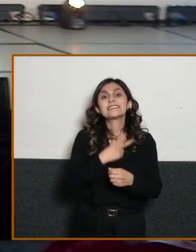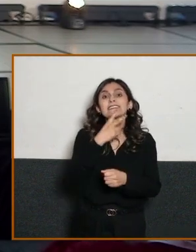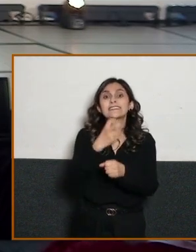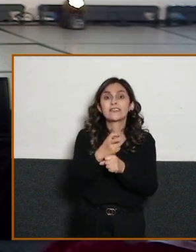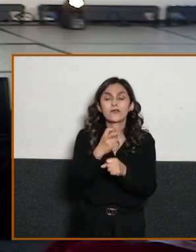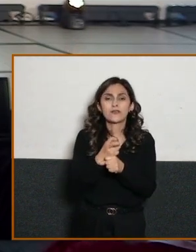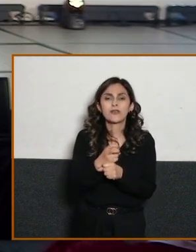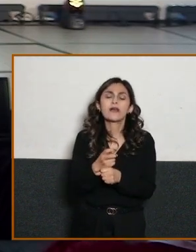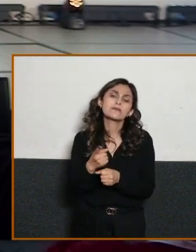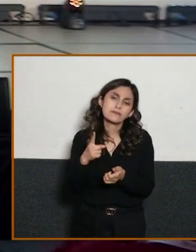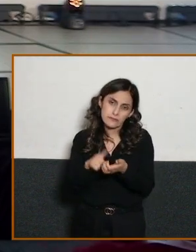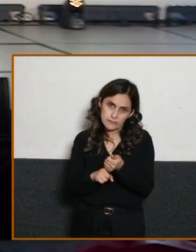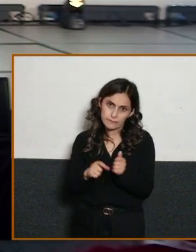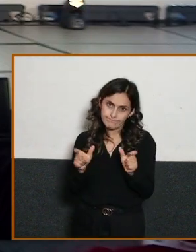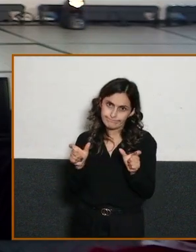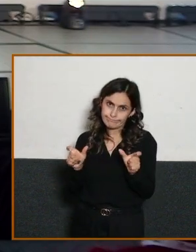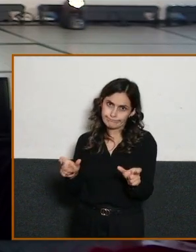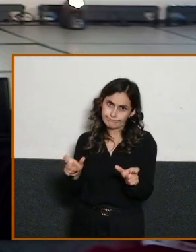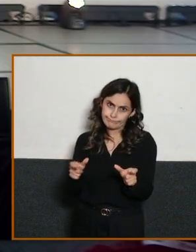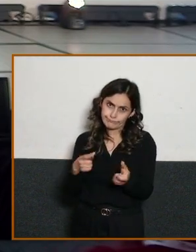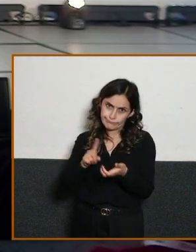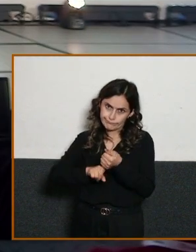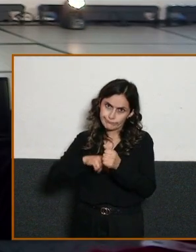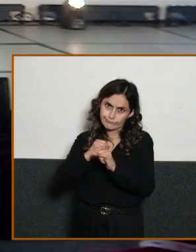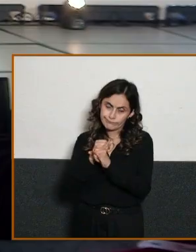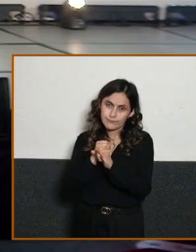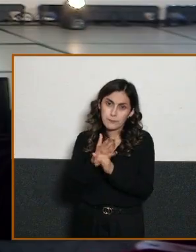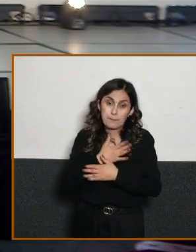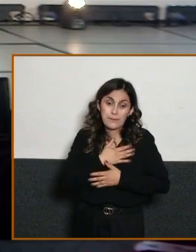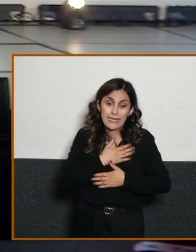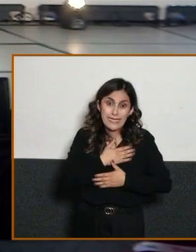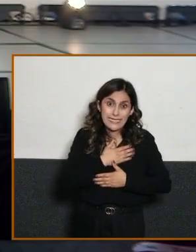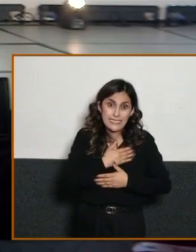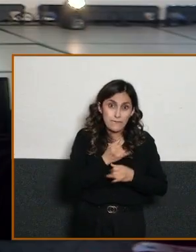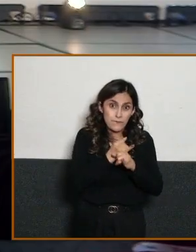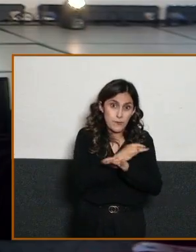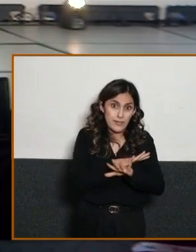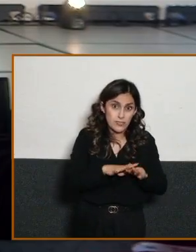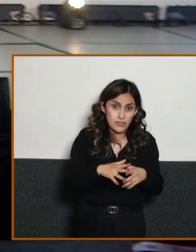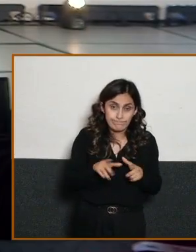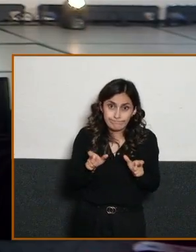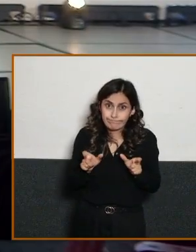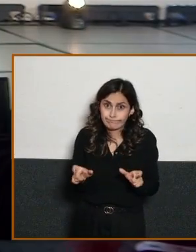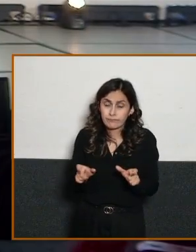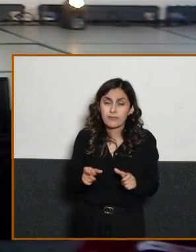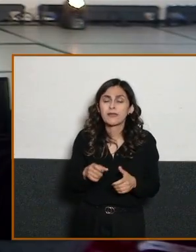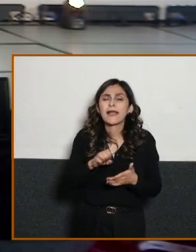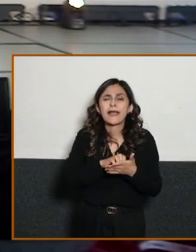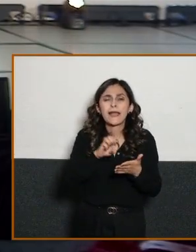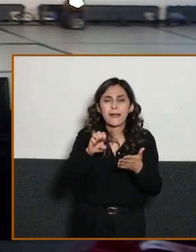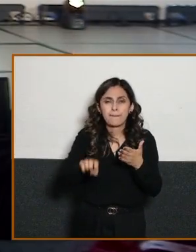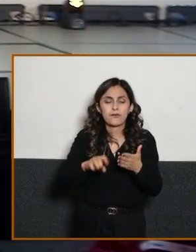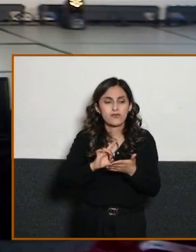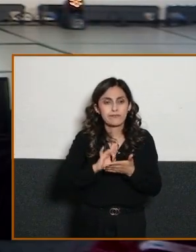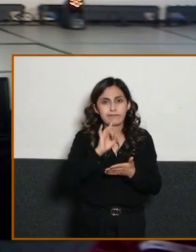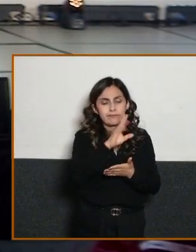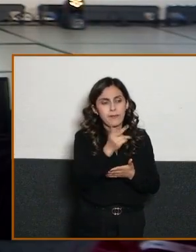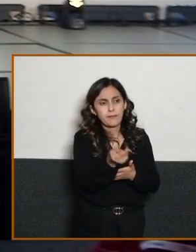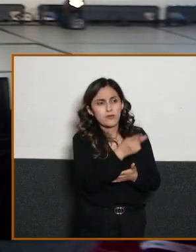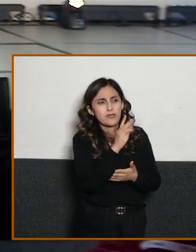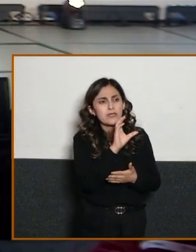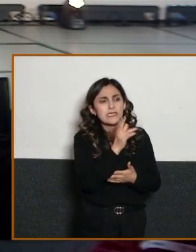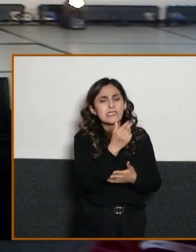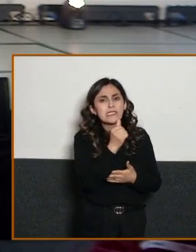es la ciberseguridad. ¿Qué pasa con mis datos? ¿Dónde están, no? Cuando yo le mando algo a ChatGPT y le